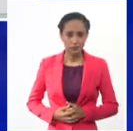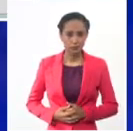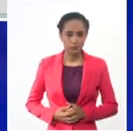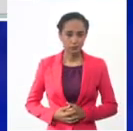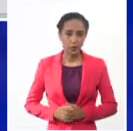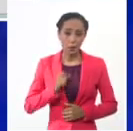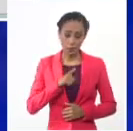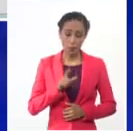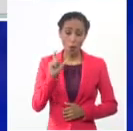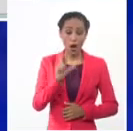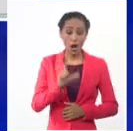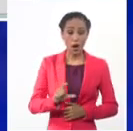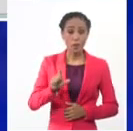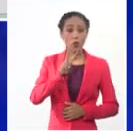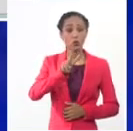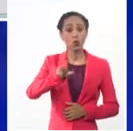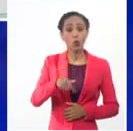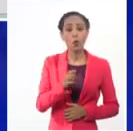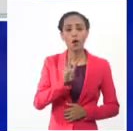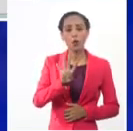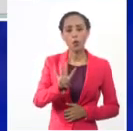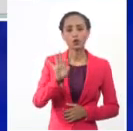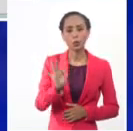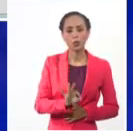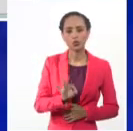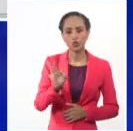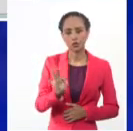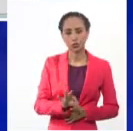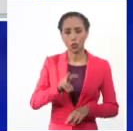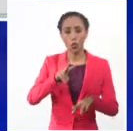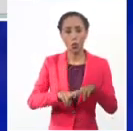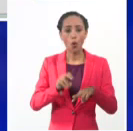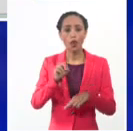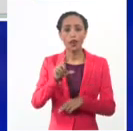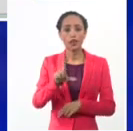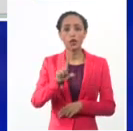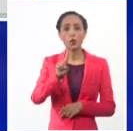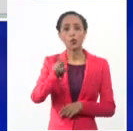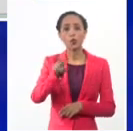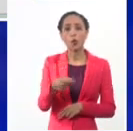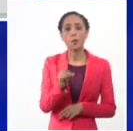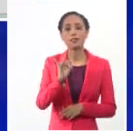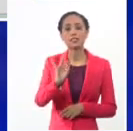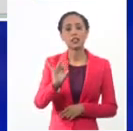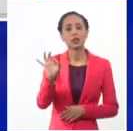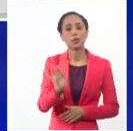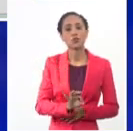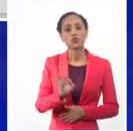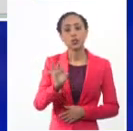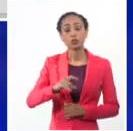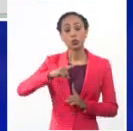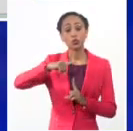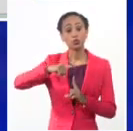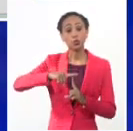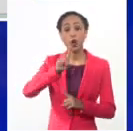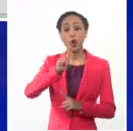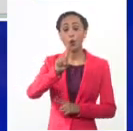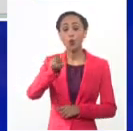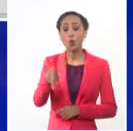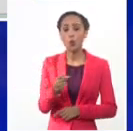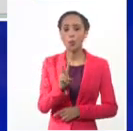un 2,4%, Holguín 1,7%, Las Tunas